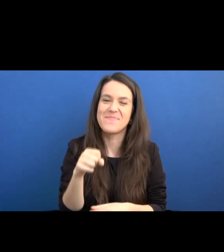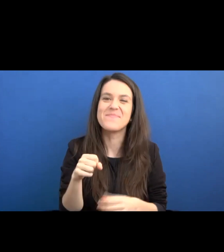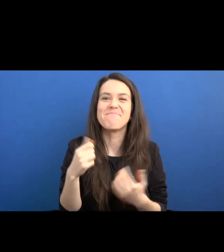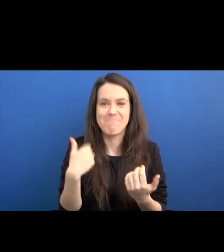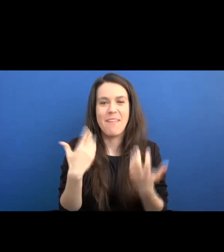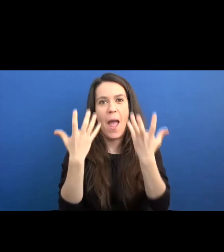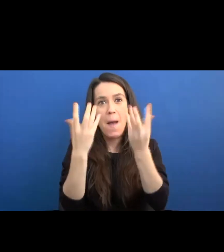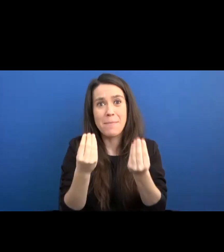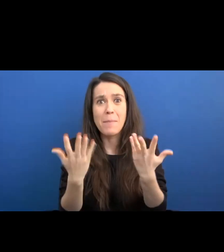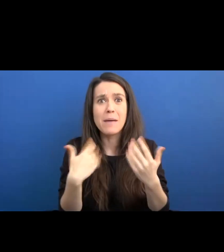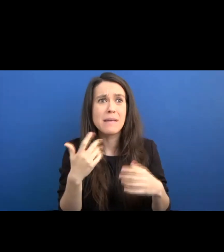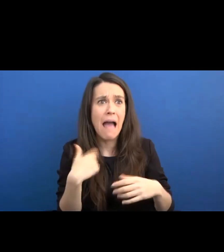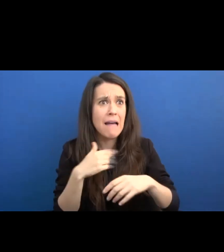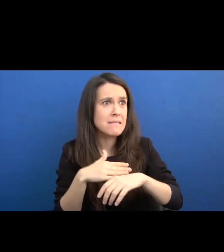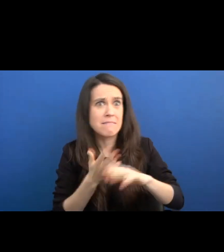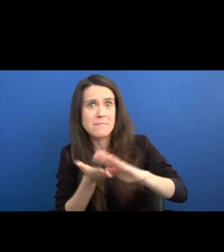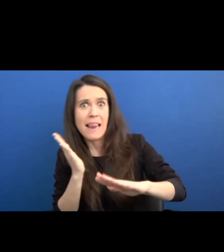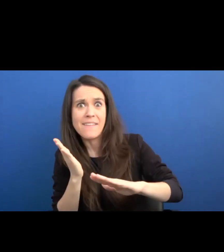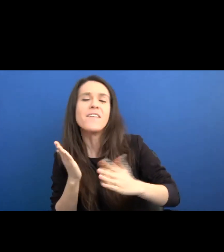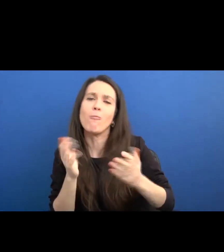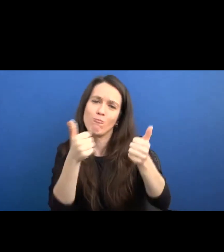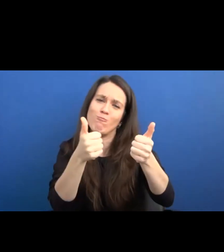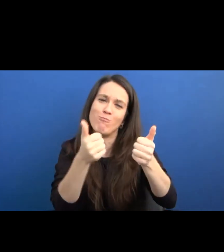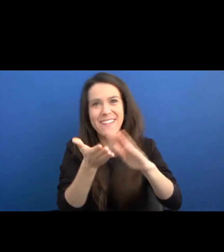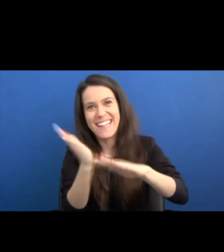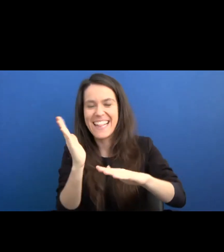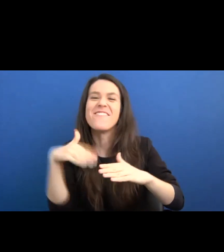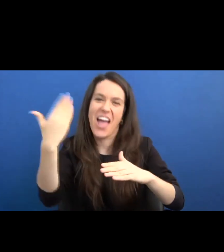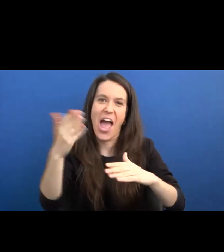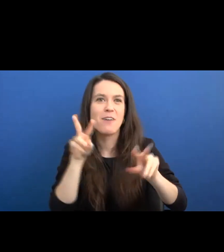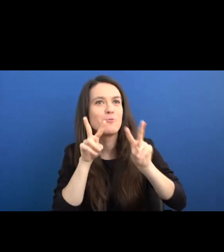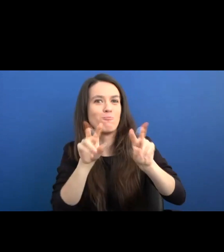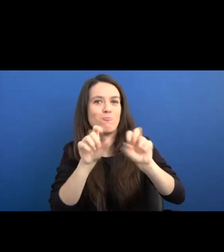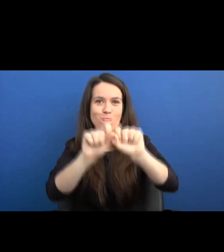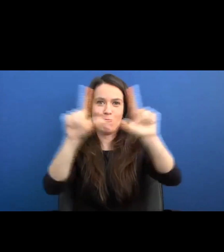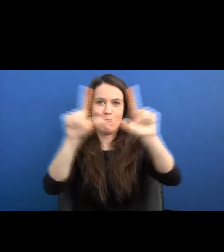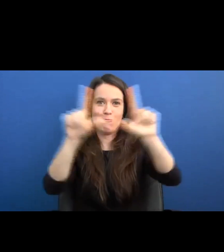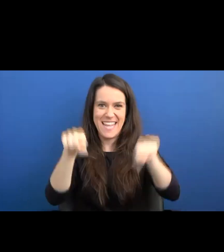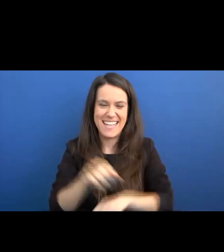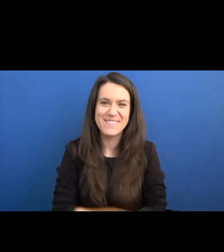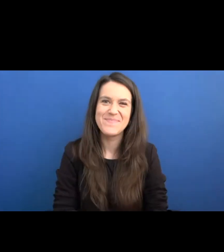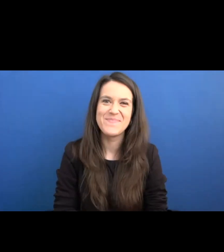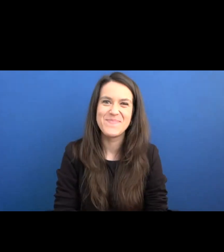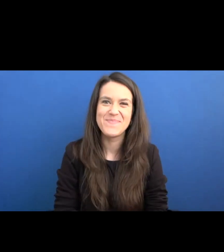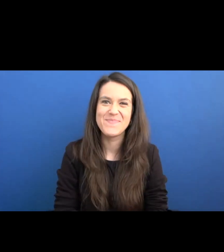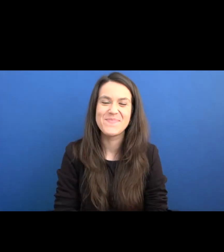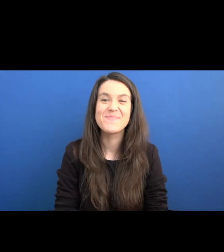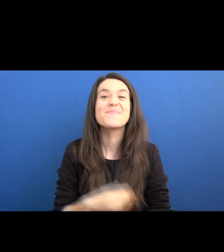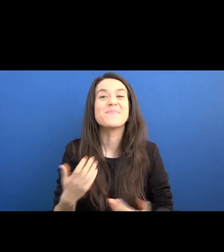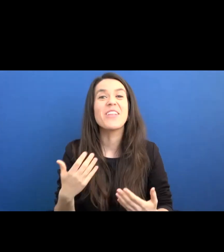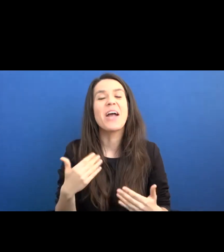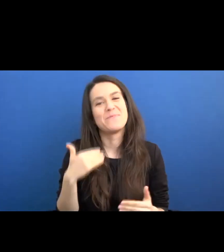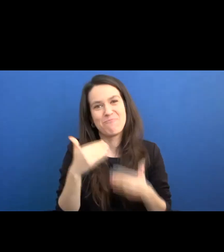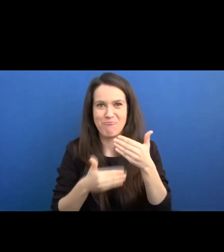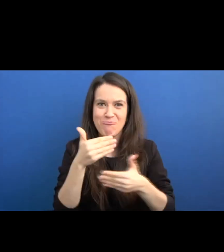ver posteriormente. En caso de que se tengan que desconectar antes, no se preocupen, podrán ver la presentación más adelante. Así